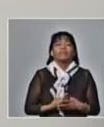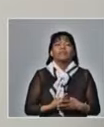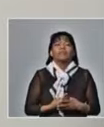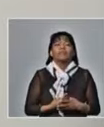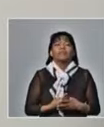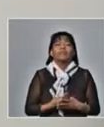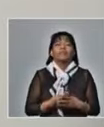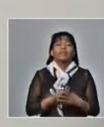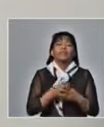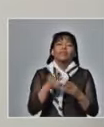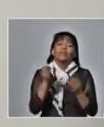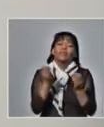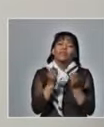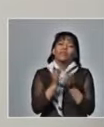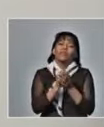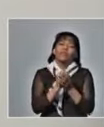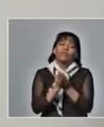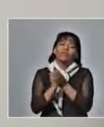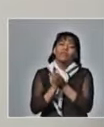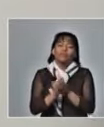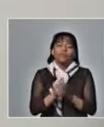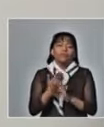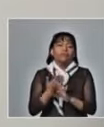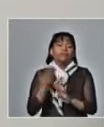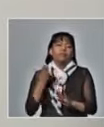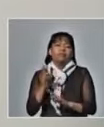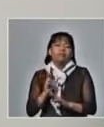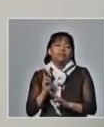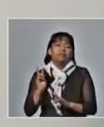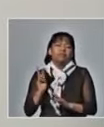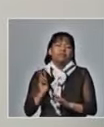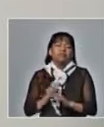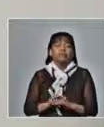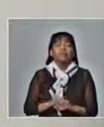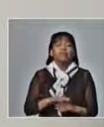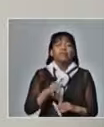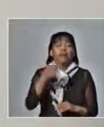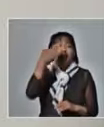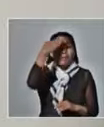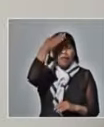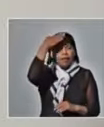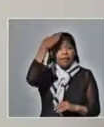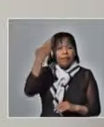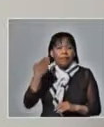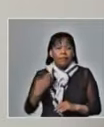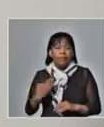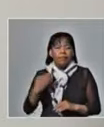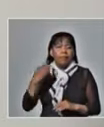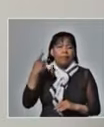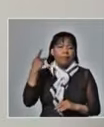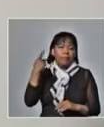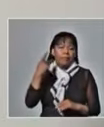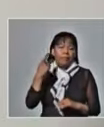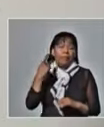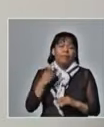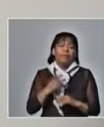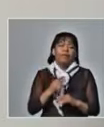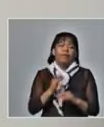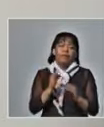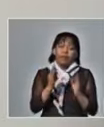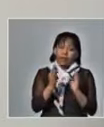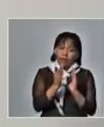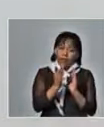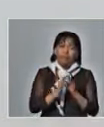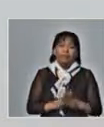en el sorteo del pasado viernes. Es la candidata Marta Erika Alonso de la coalición Por Puebla al Frente. Adelante,